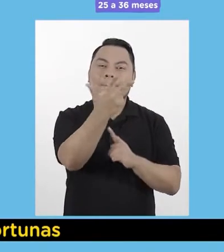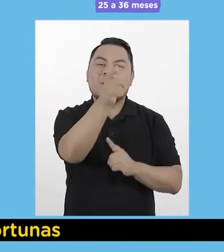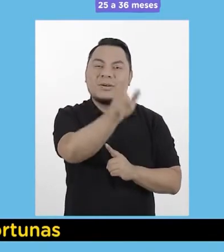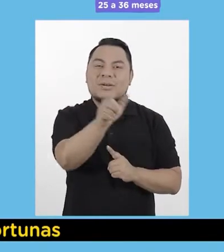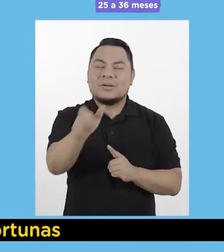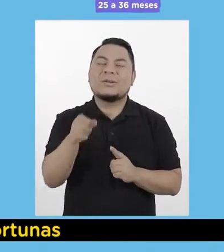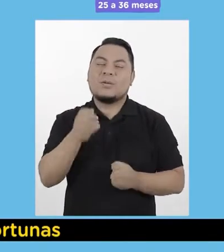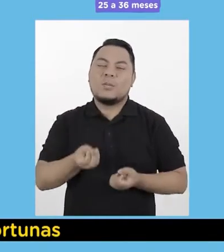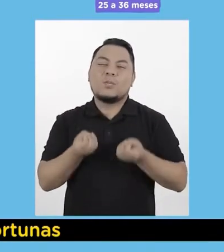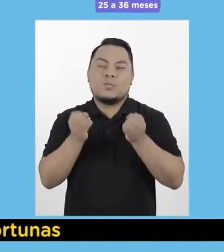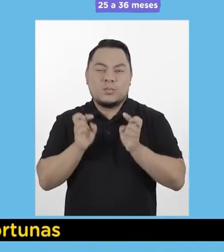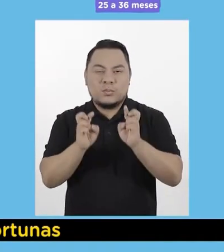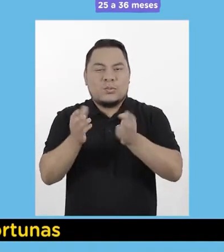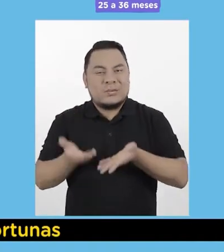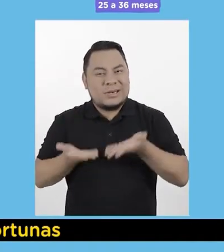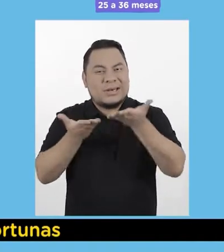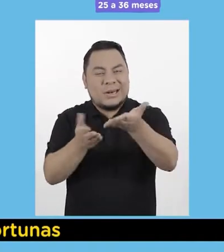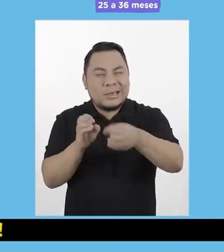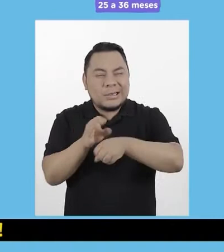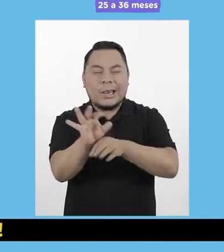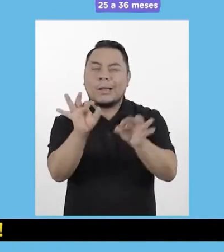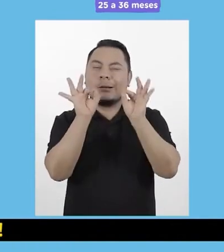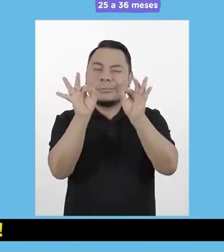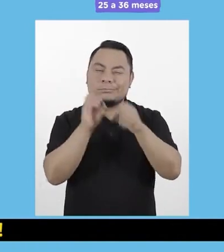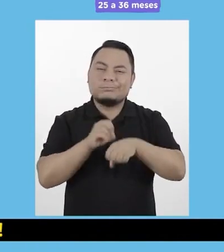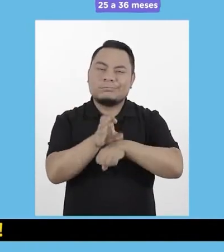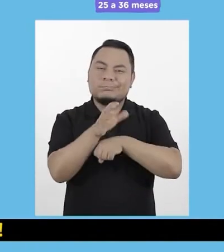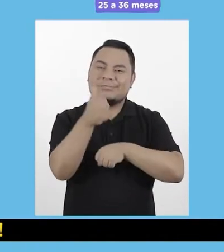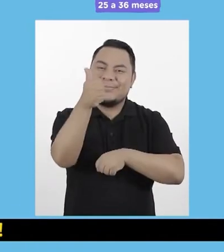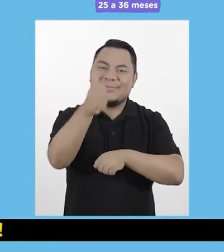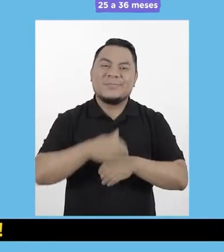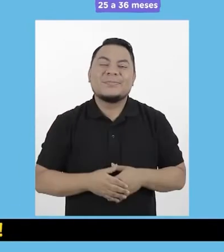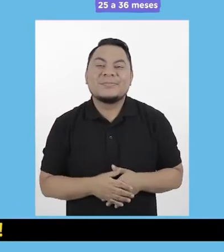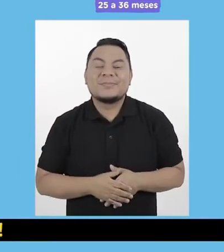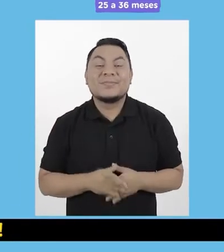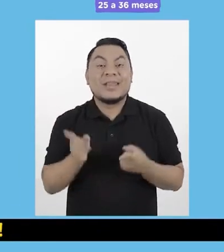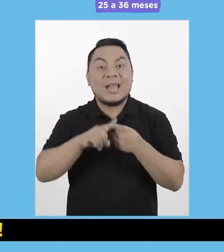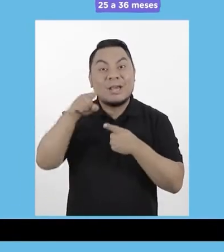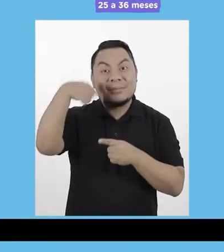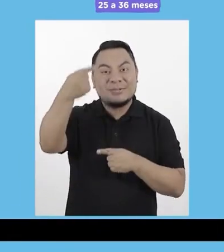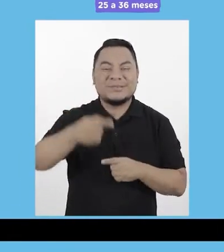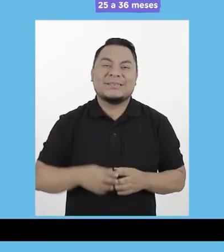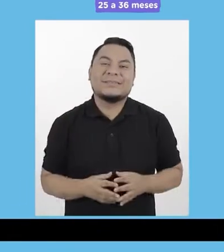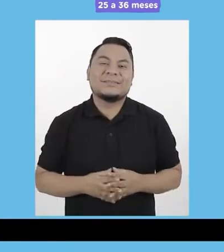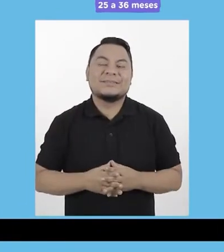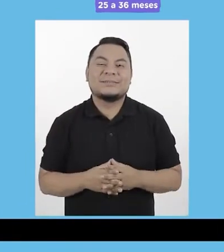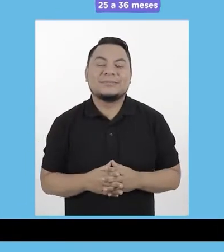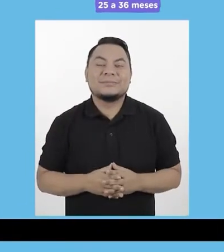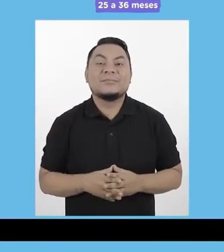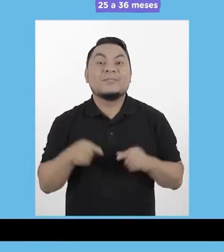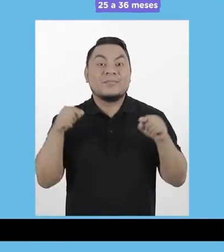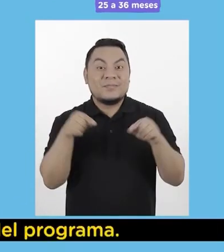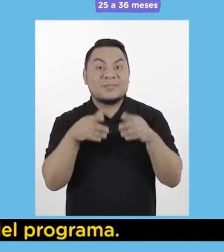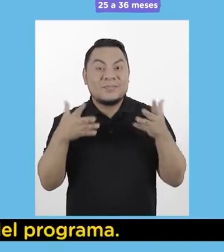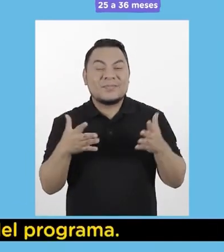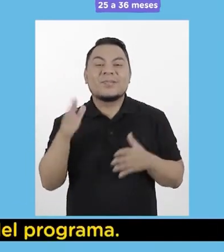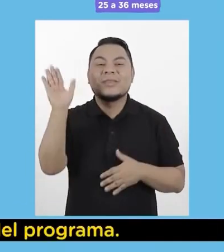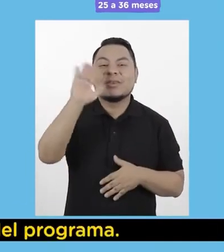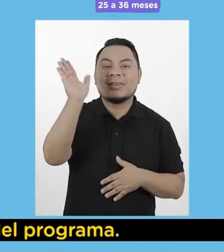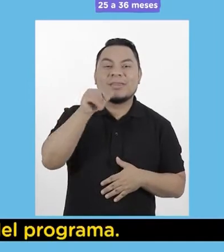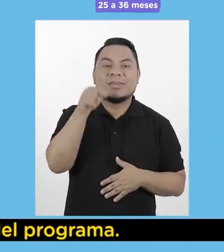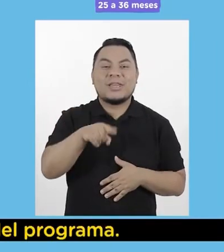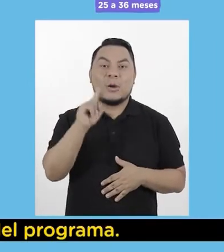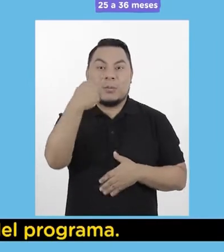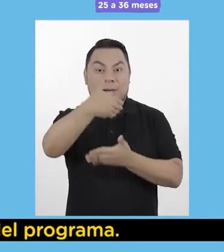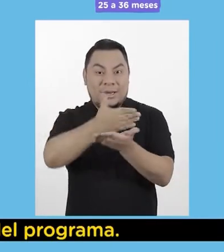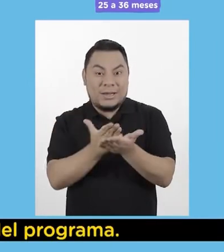Gracias, especialistas, por tan oportunas y precisas recomendaciones. ¡Hasta pronto! Así